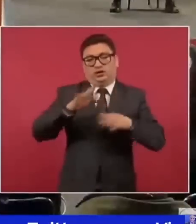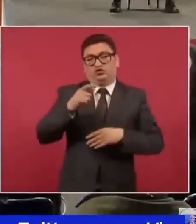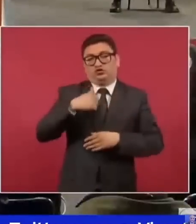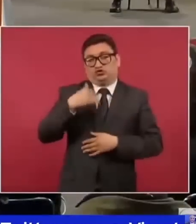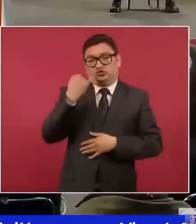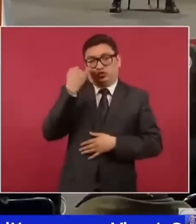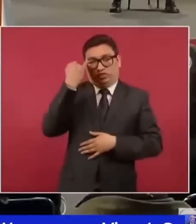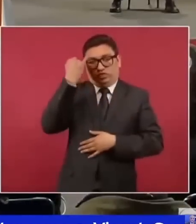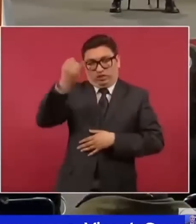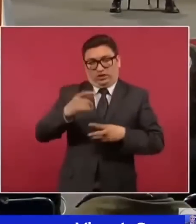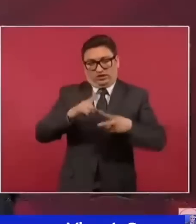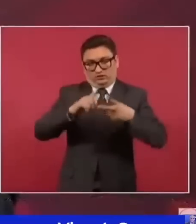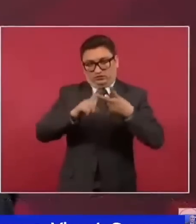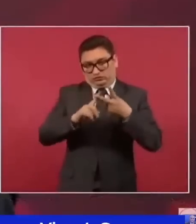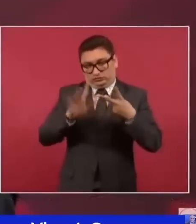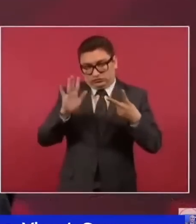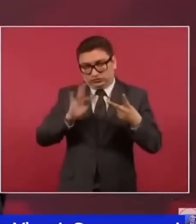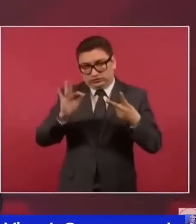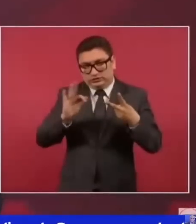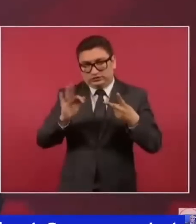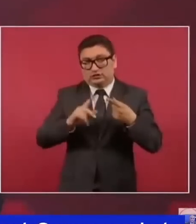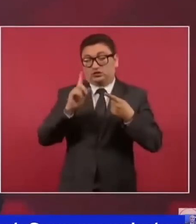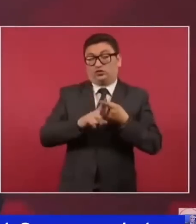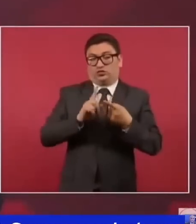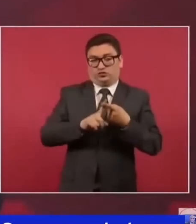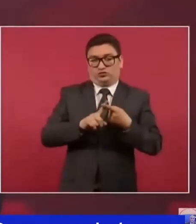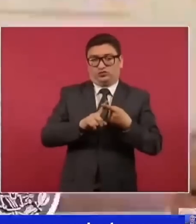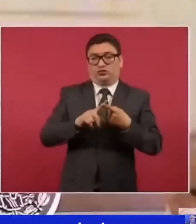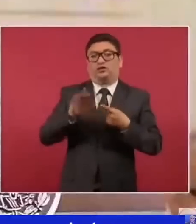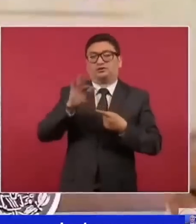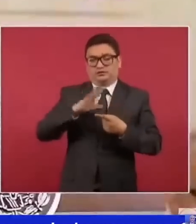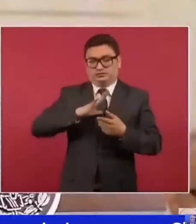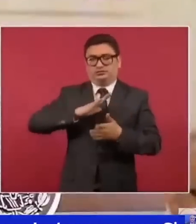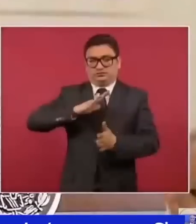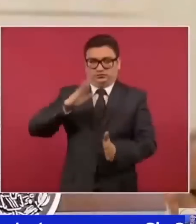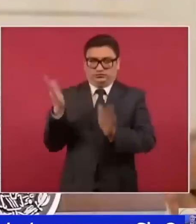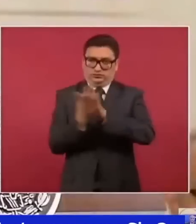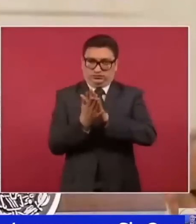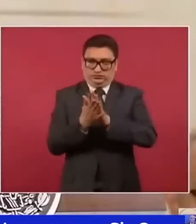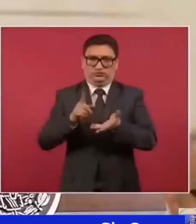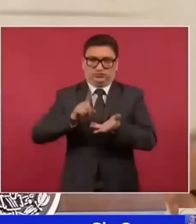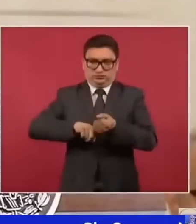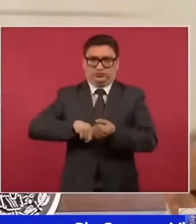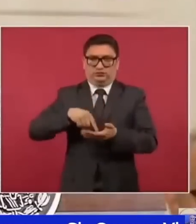hipótesis. Una, que en efecto está en el expediente.